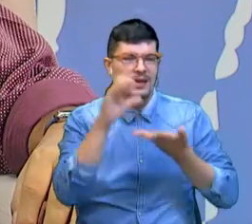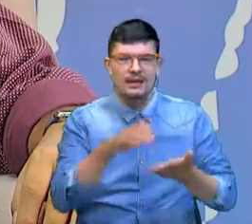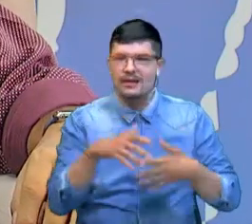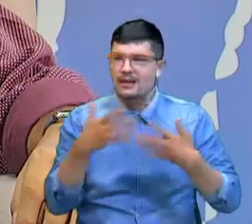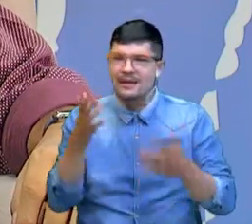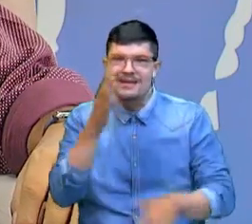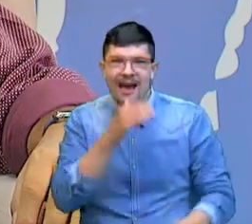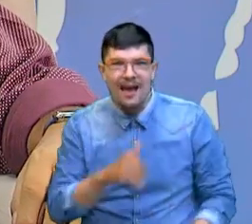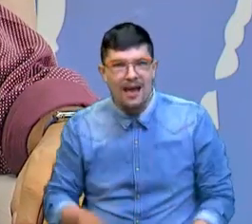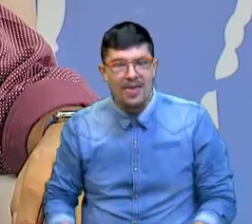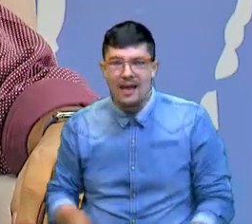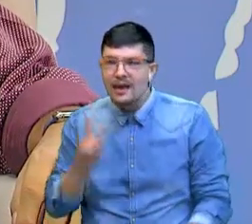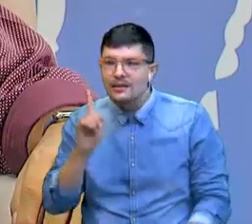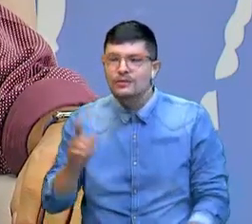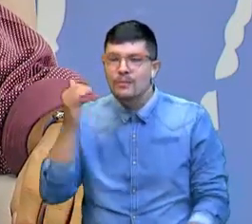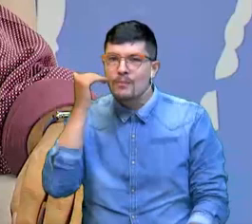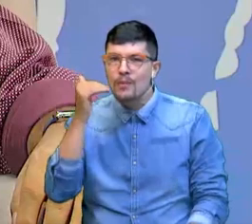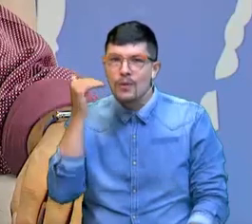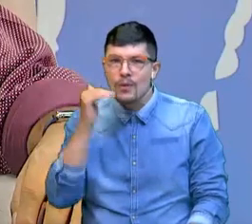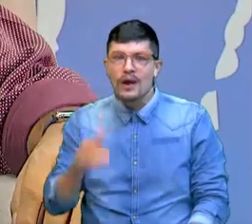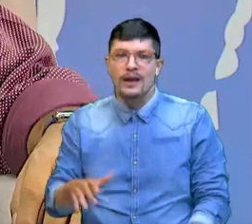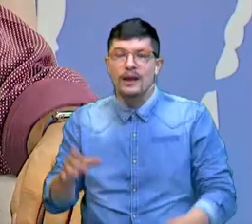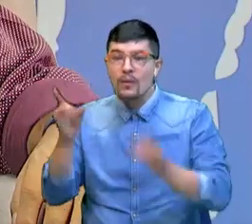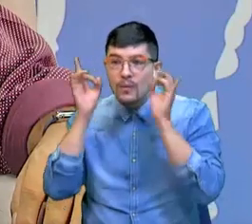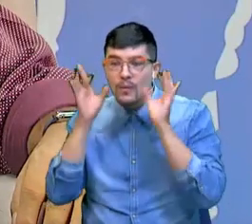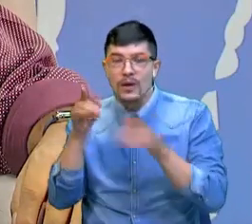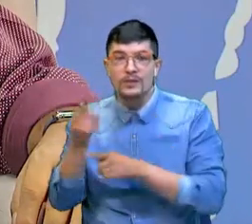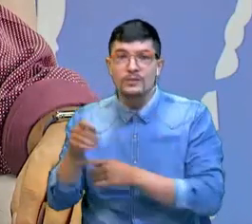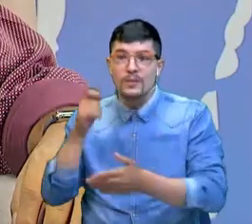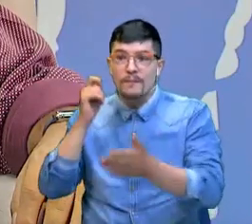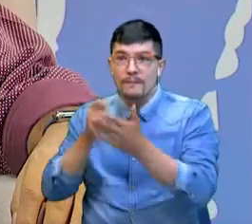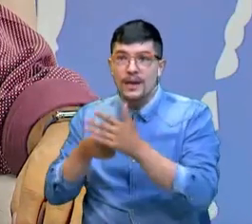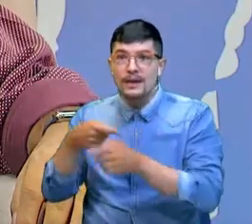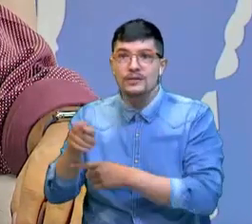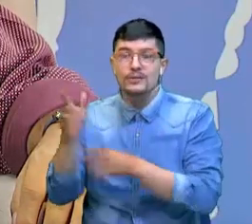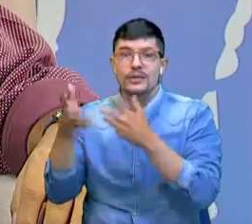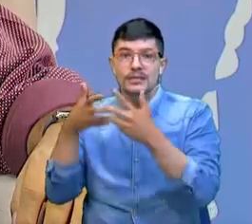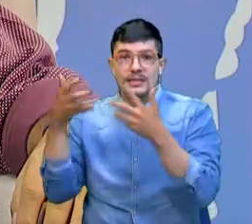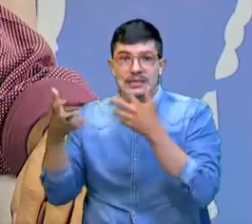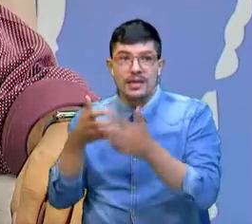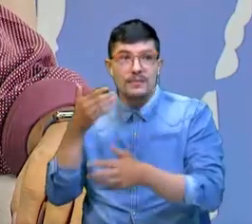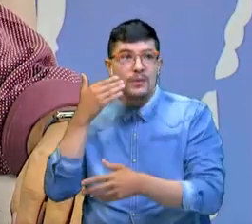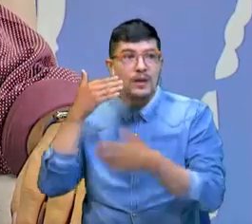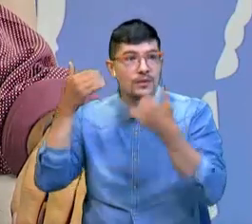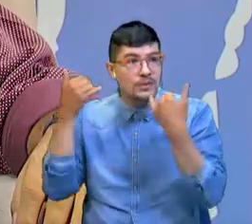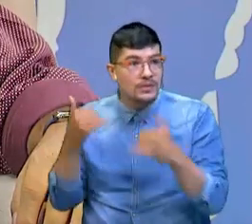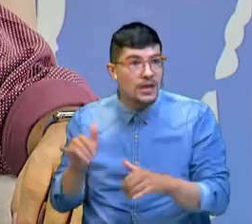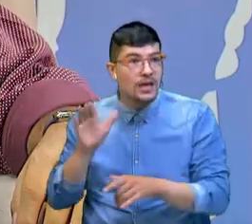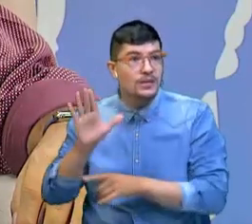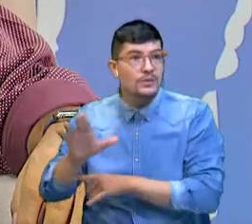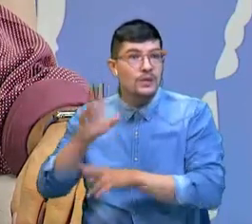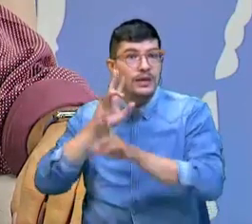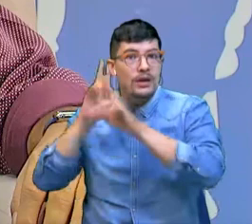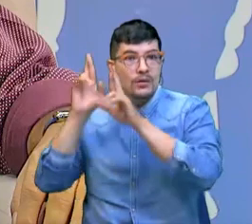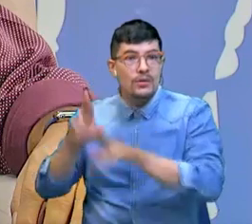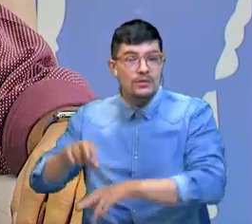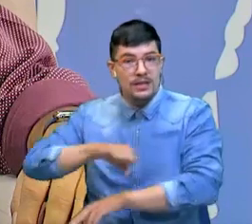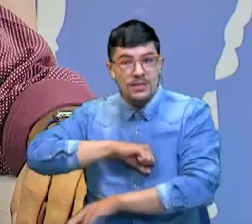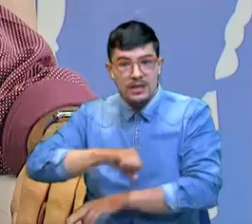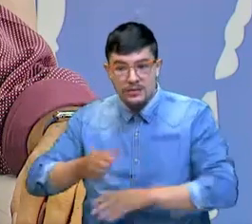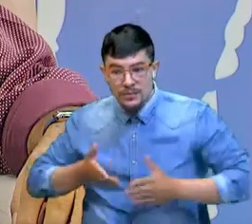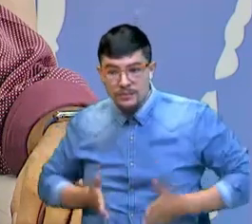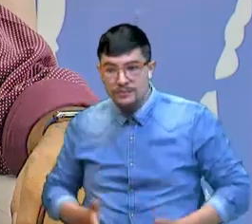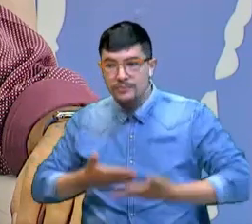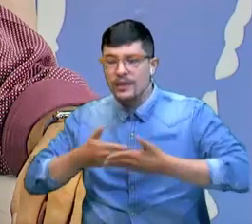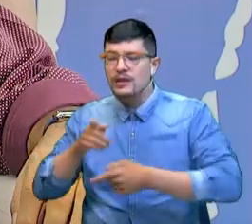ingresos, nada. Una mujer en estado de gravidez que cotiza al sistema, una vez tiene lugar el parto, tiene